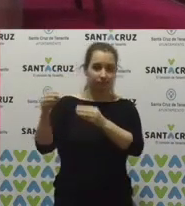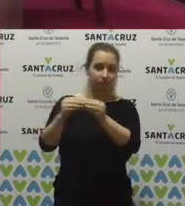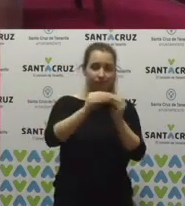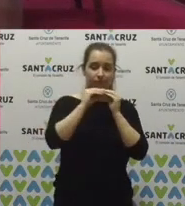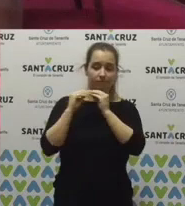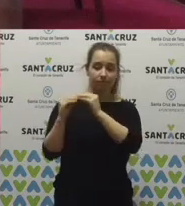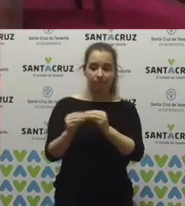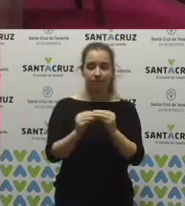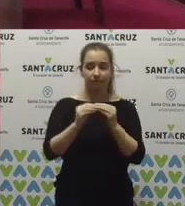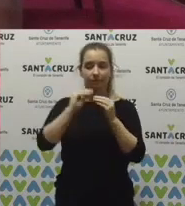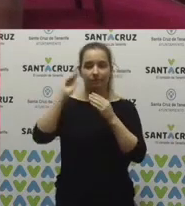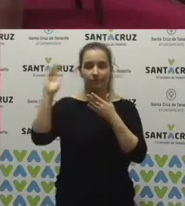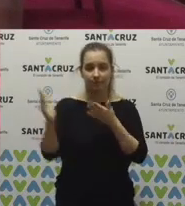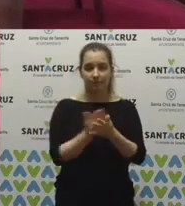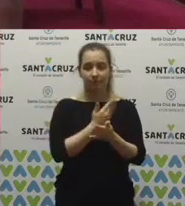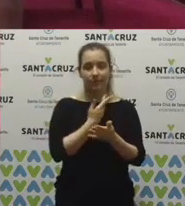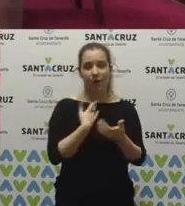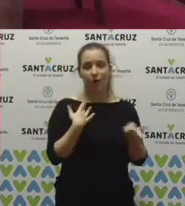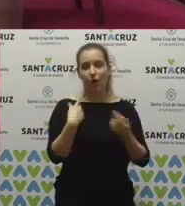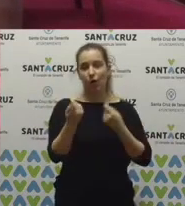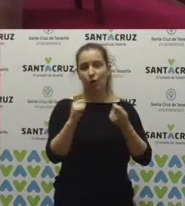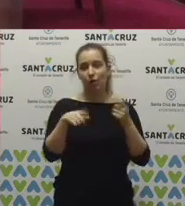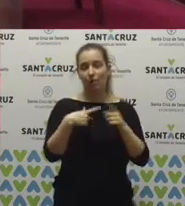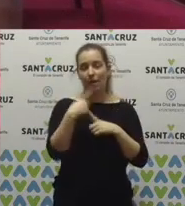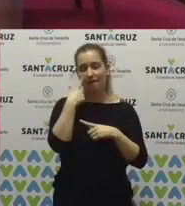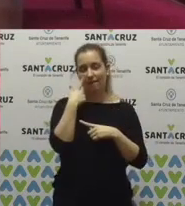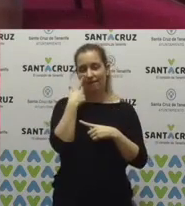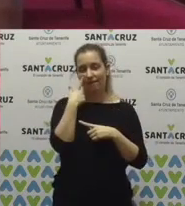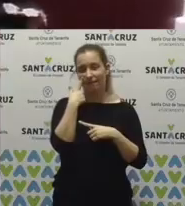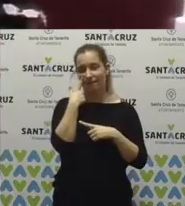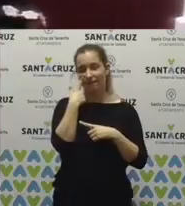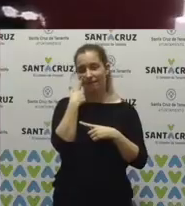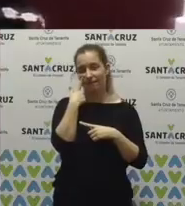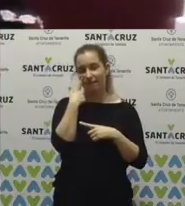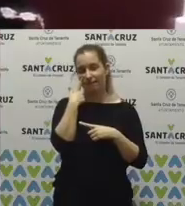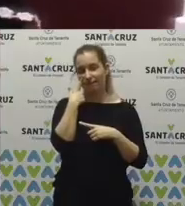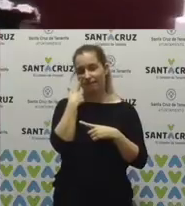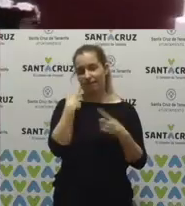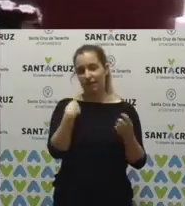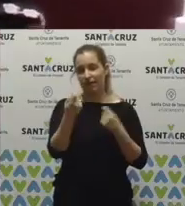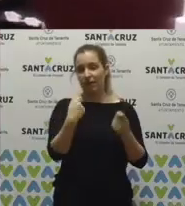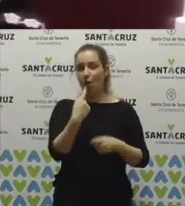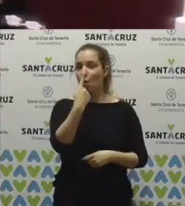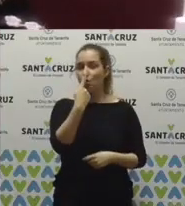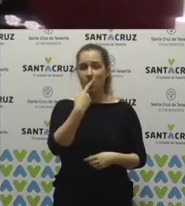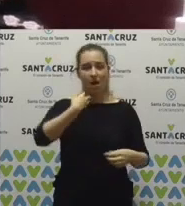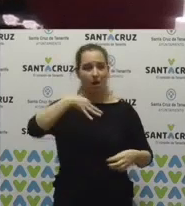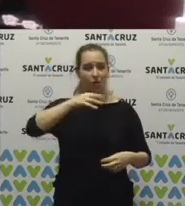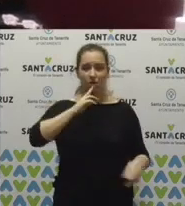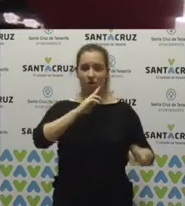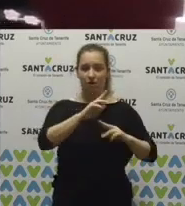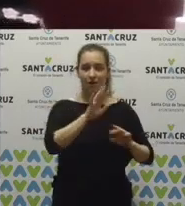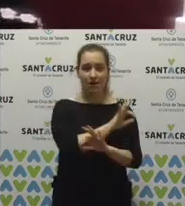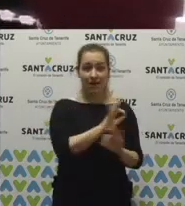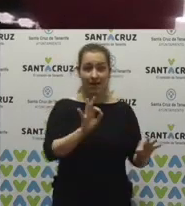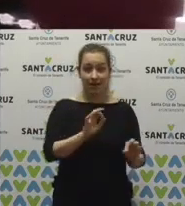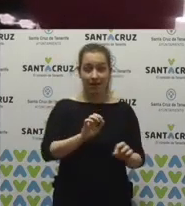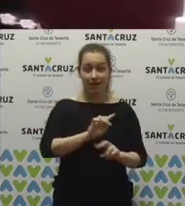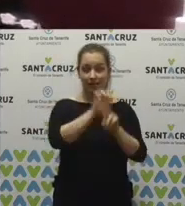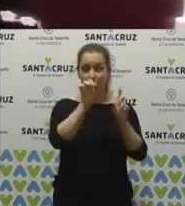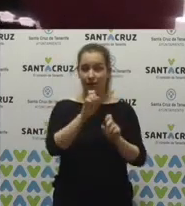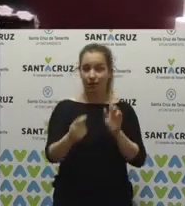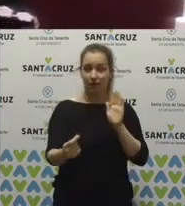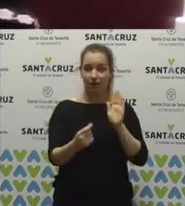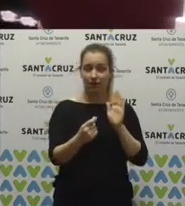y pasamos a la parte de control y fiscalización que si no me equivoco solo hay una no contestada que es la pregunta número 20 y